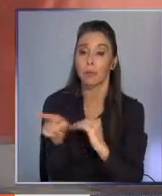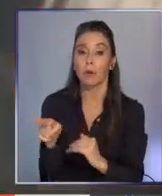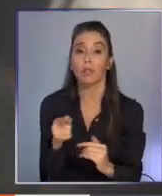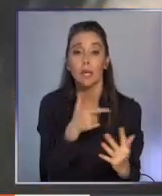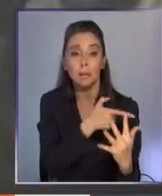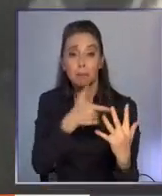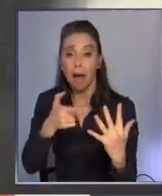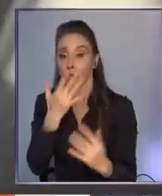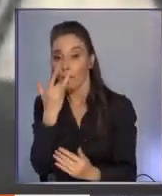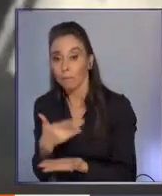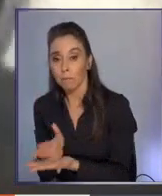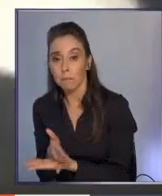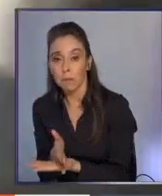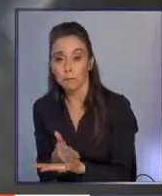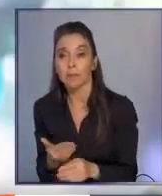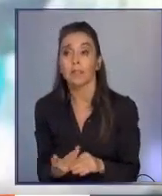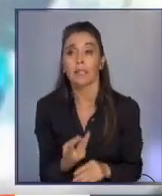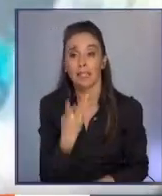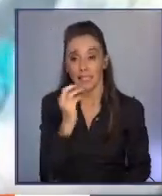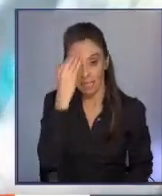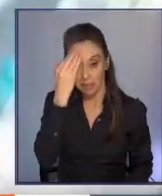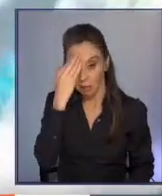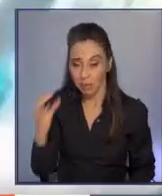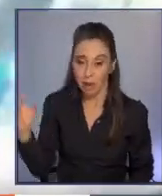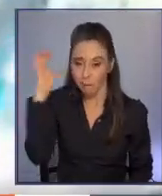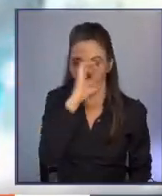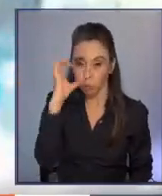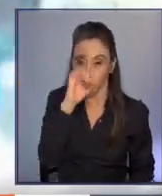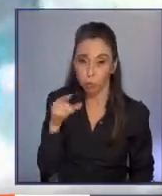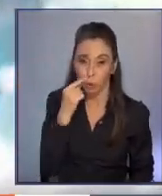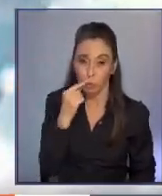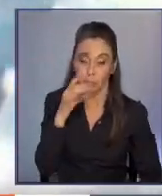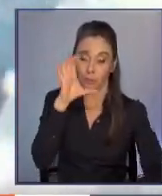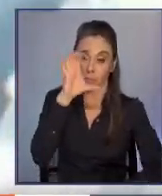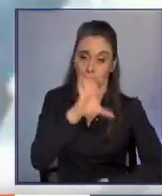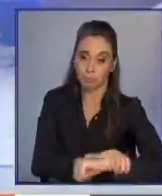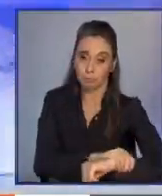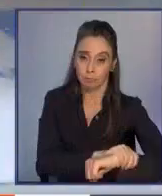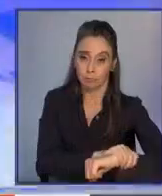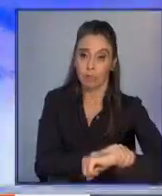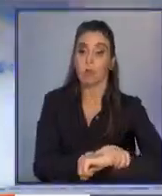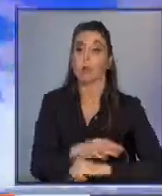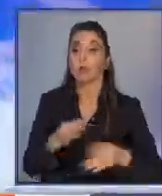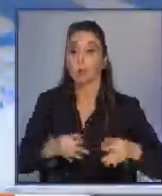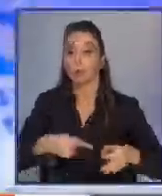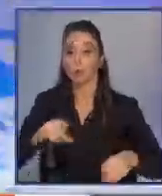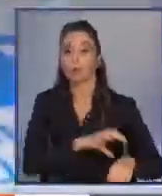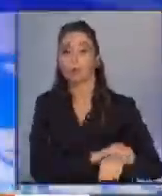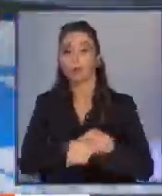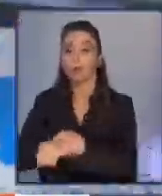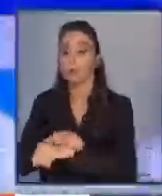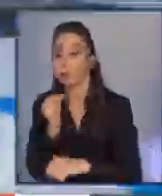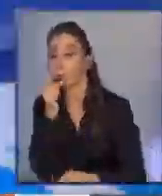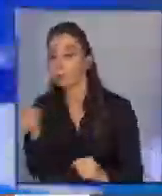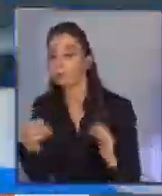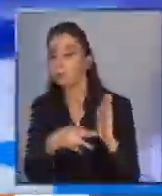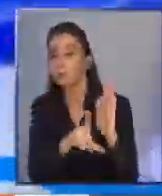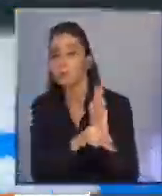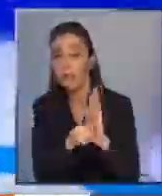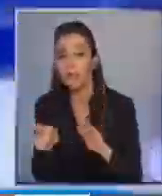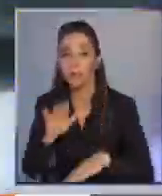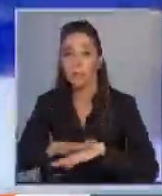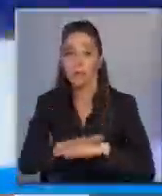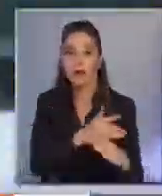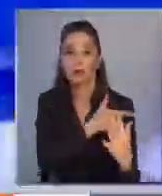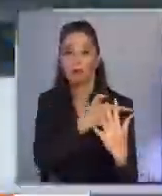fueron 30 días de intensa búsqueda que terminaron con la detención y posterior formalización del presunto autor de la balacera que terminó